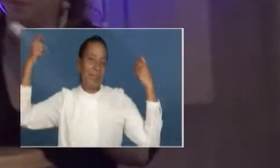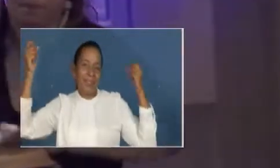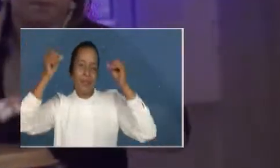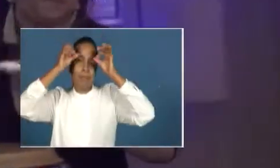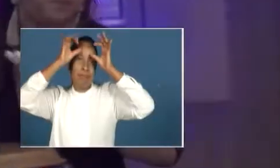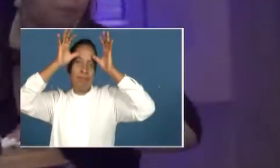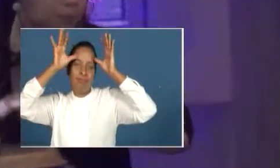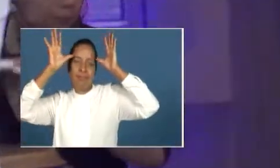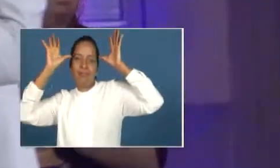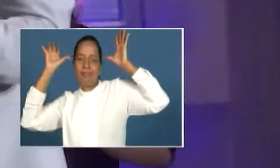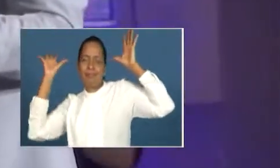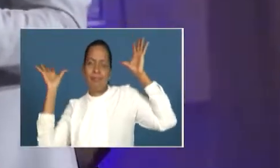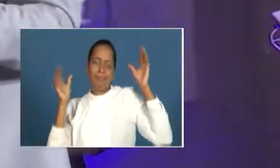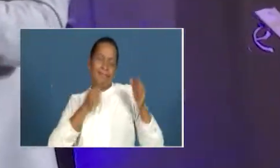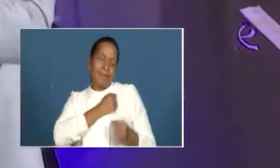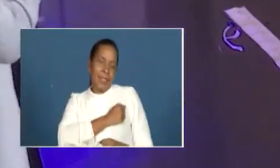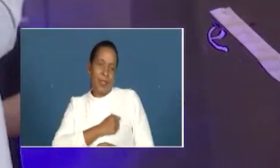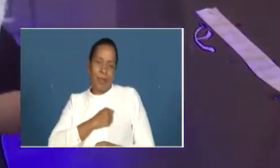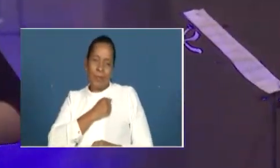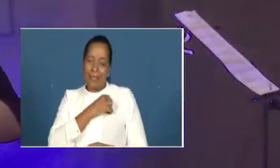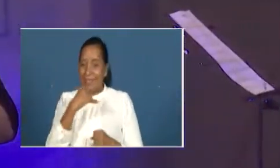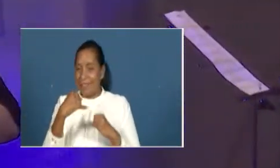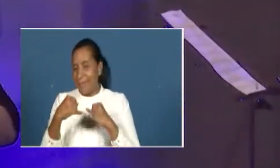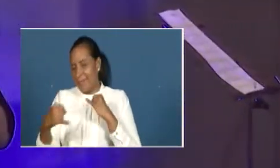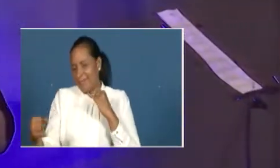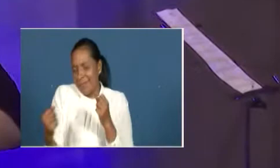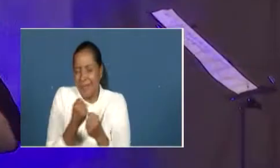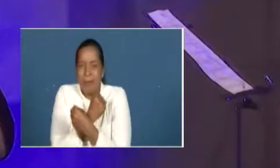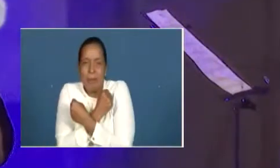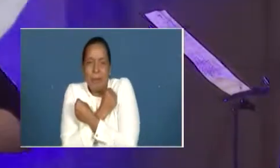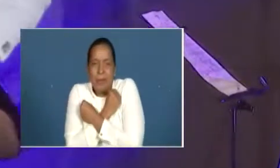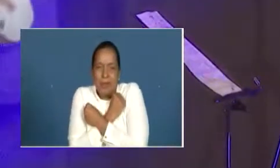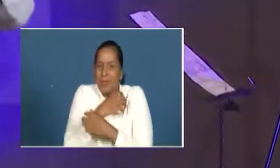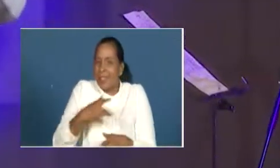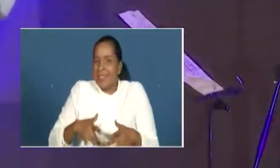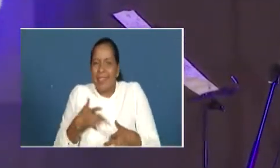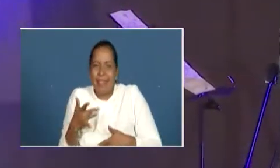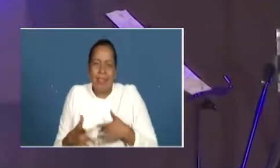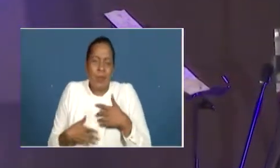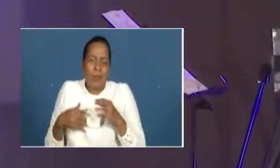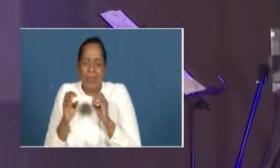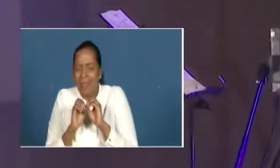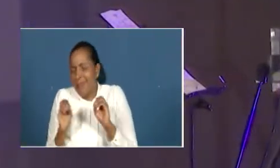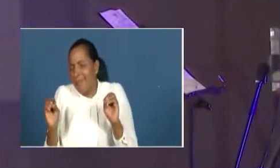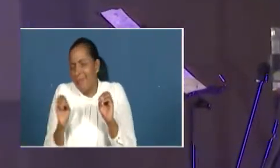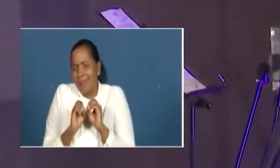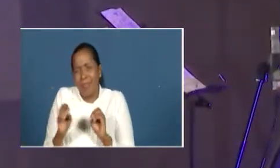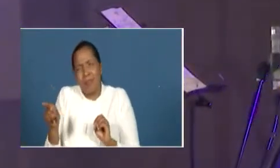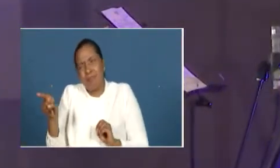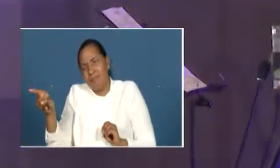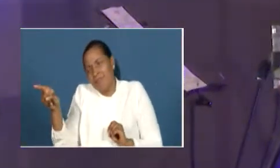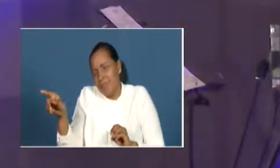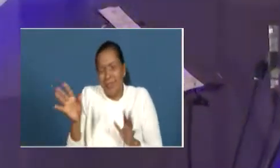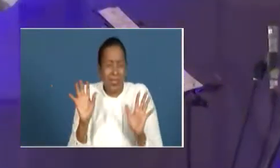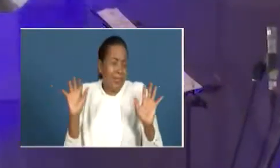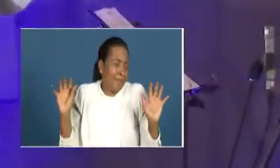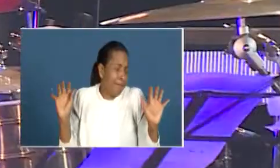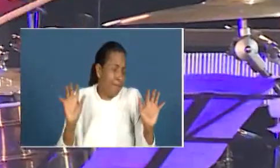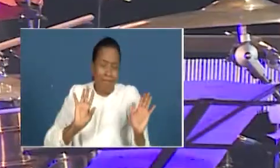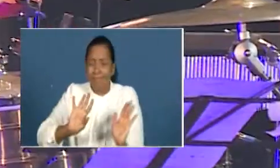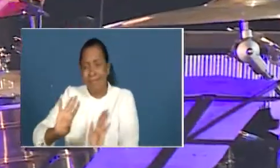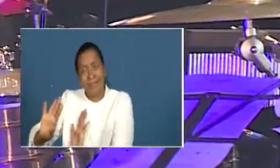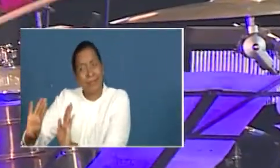pésame, hoy se ha muerto el amor que una vez sentimos tú y